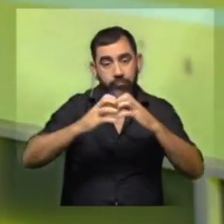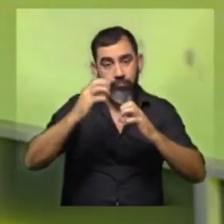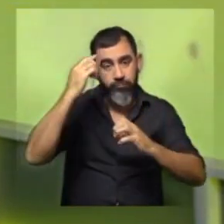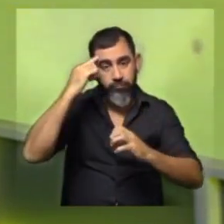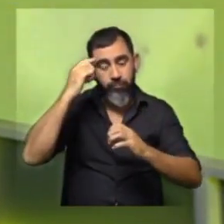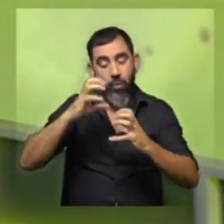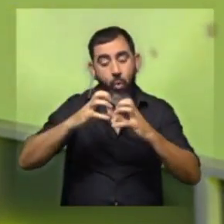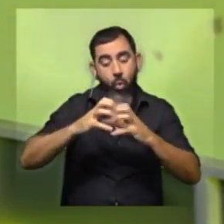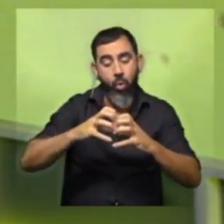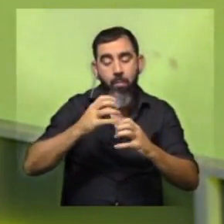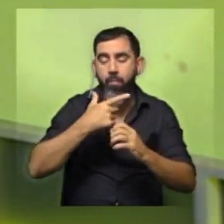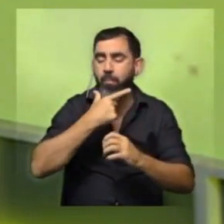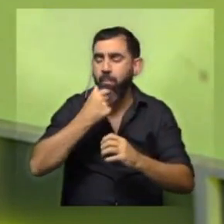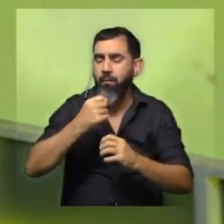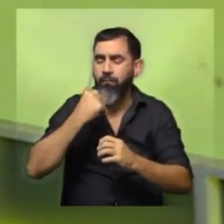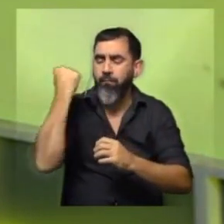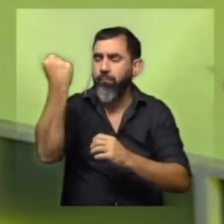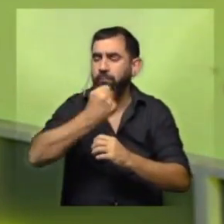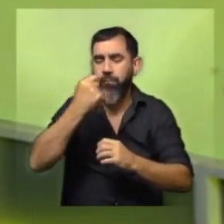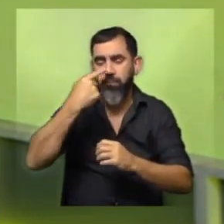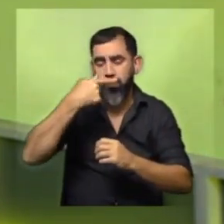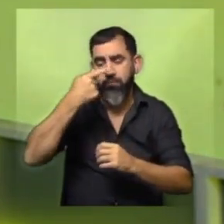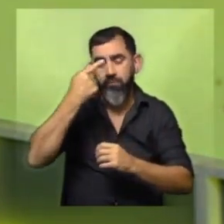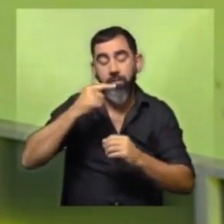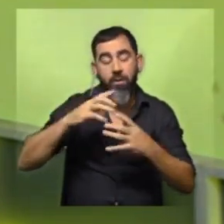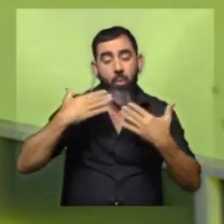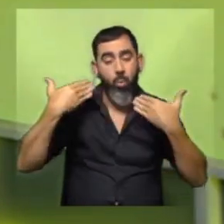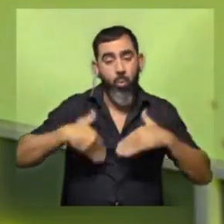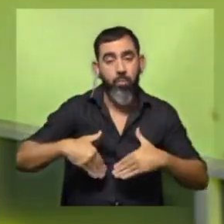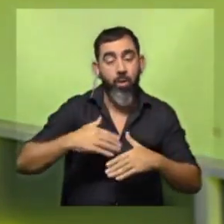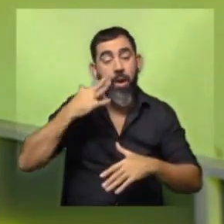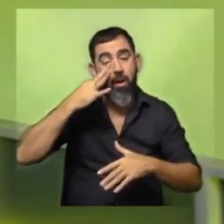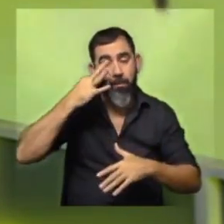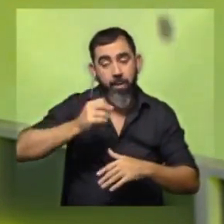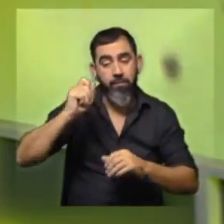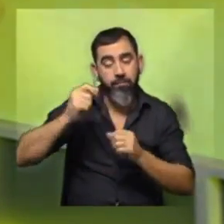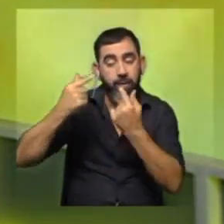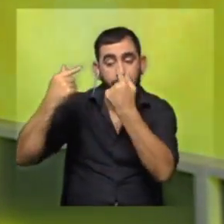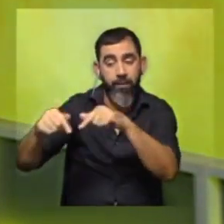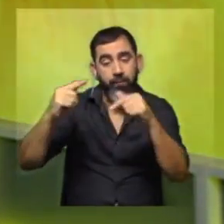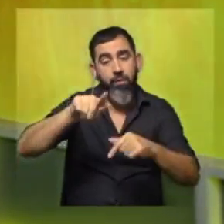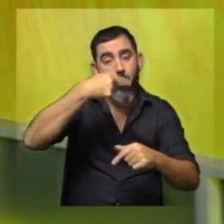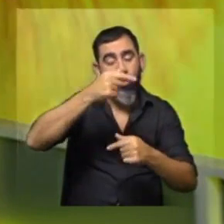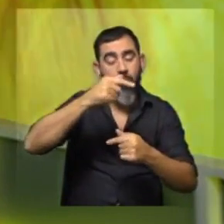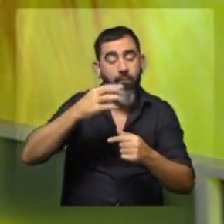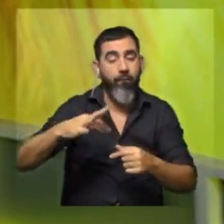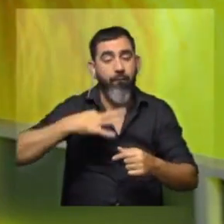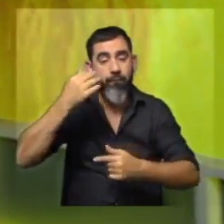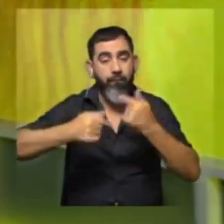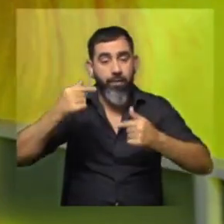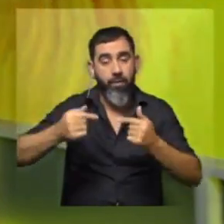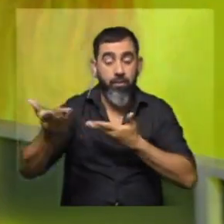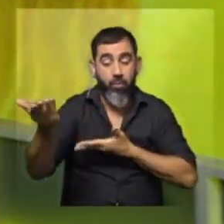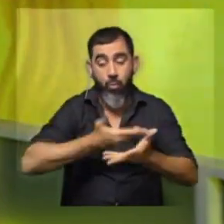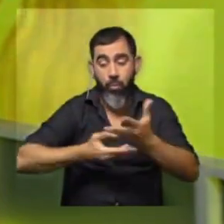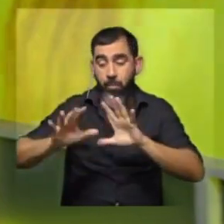los órganos más fascinantes de nuestros cuerpos, tal vez el que realmente nos distingue de otras formas de vida con las que compartimos